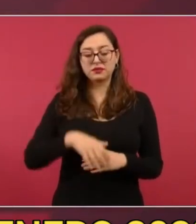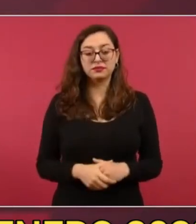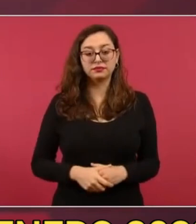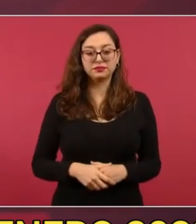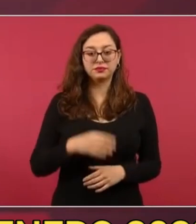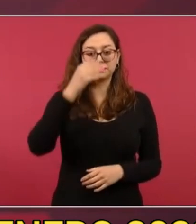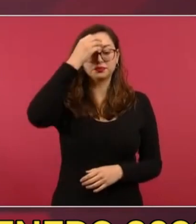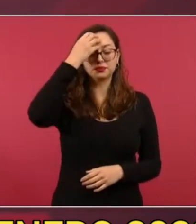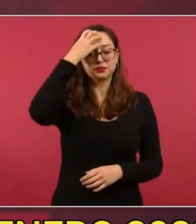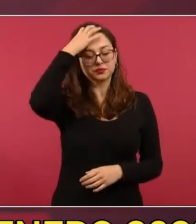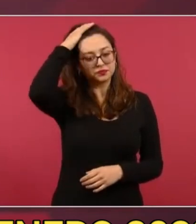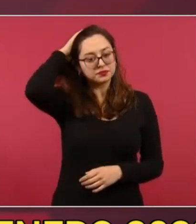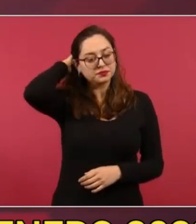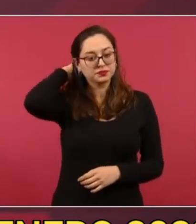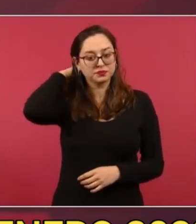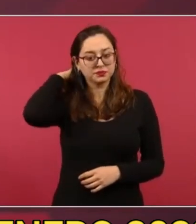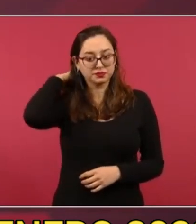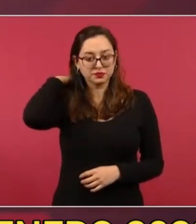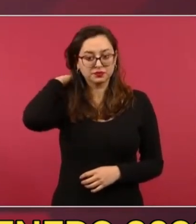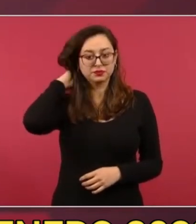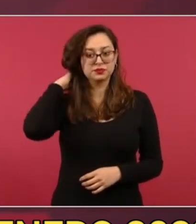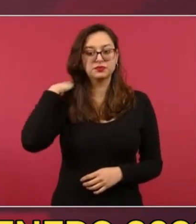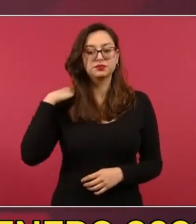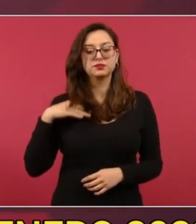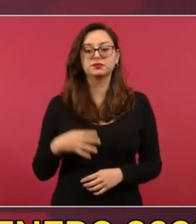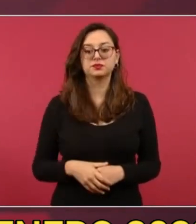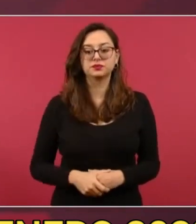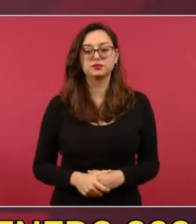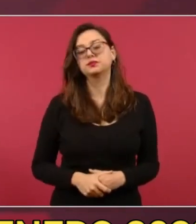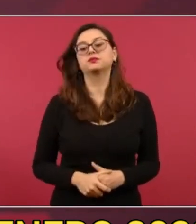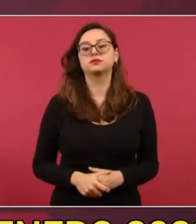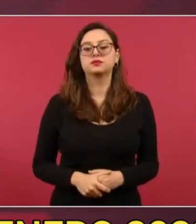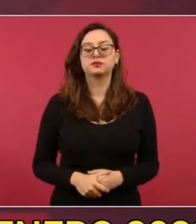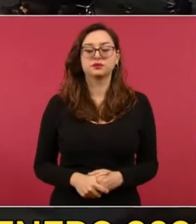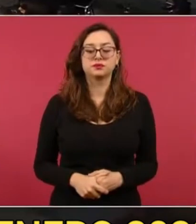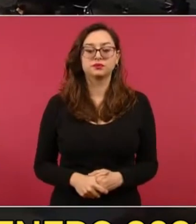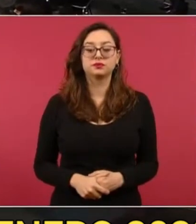felicitarte a ti por tu valor civil.